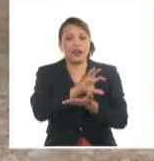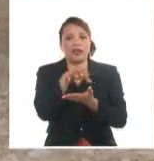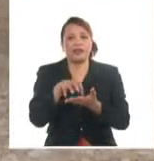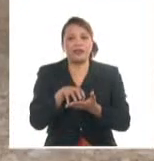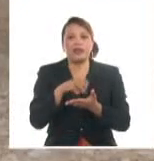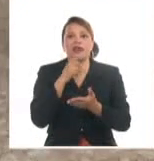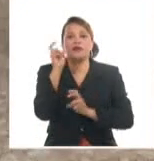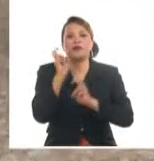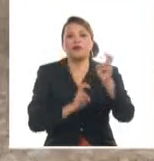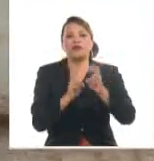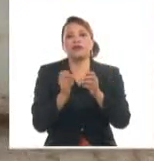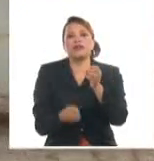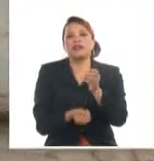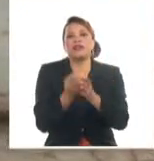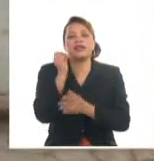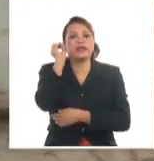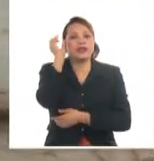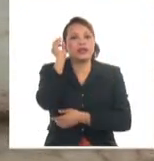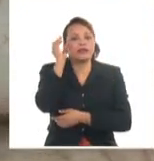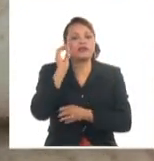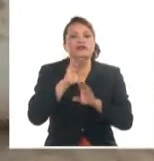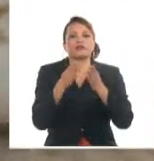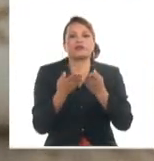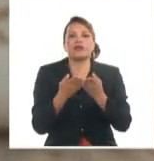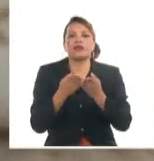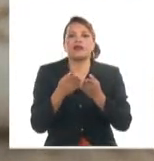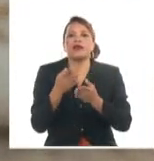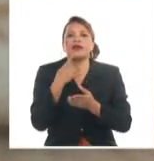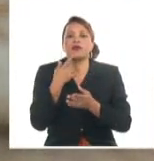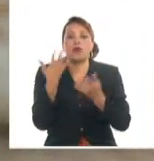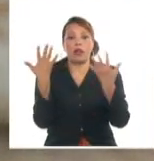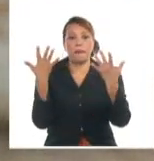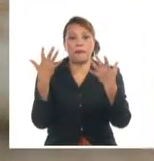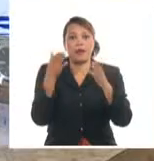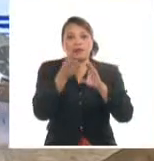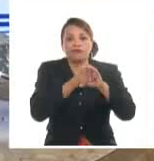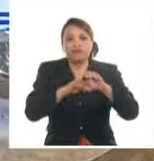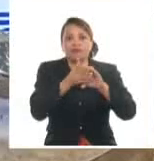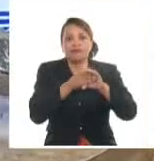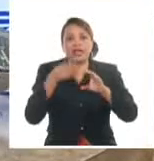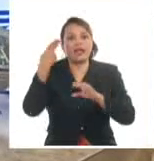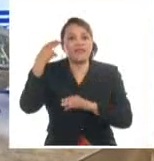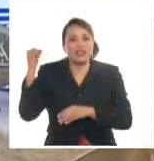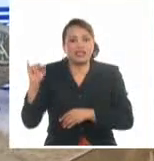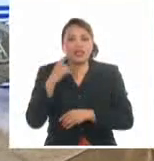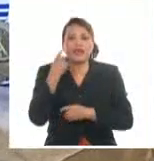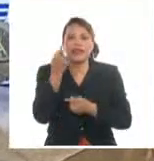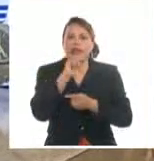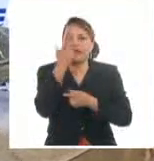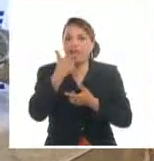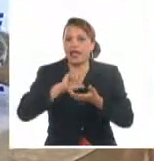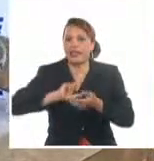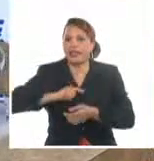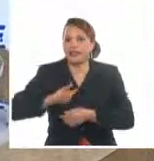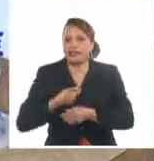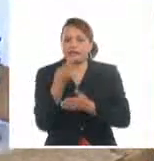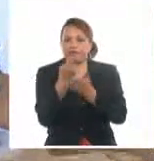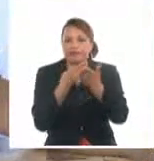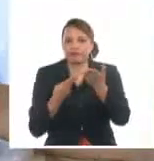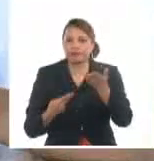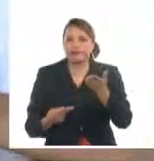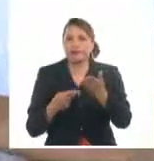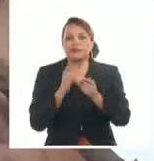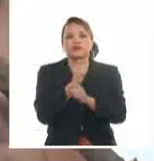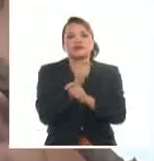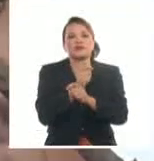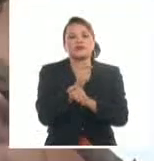de creación colmado de reconocimientos. Con sus manos fomentan habilidades en las artes plásticas. El instructor enseña